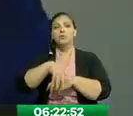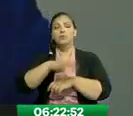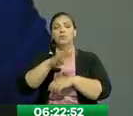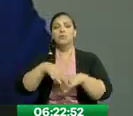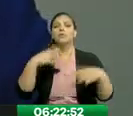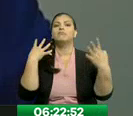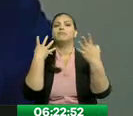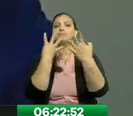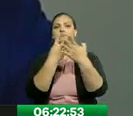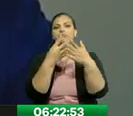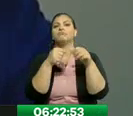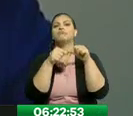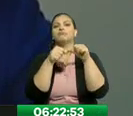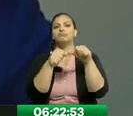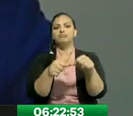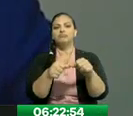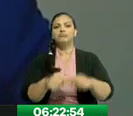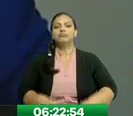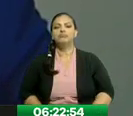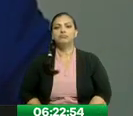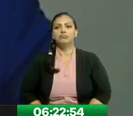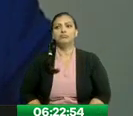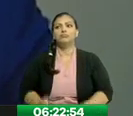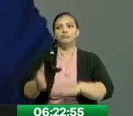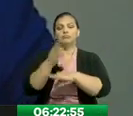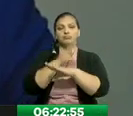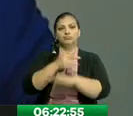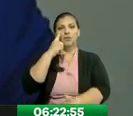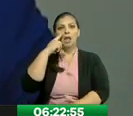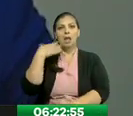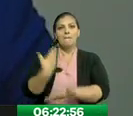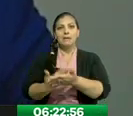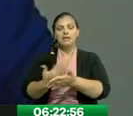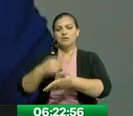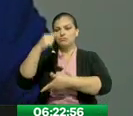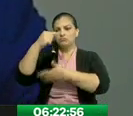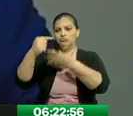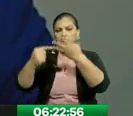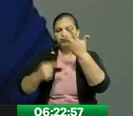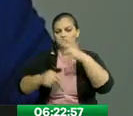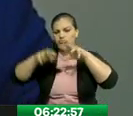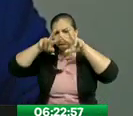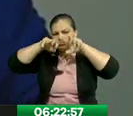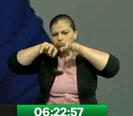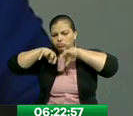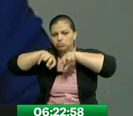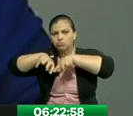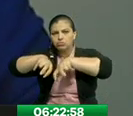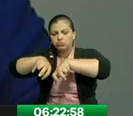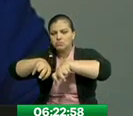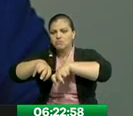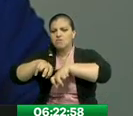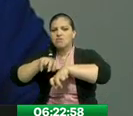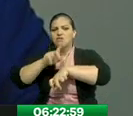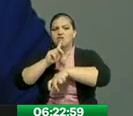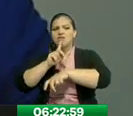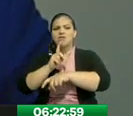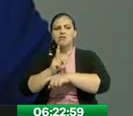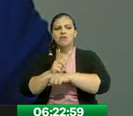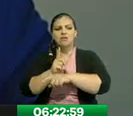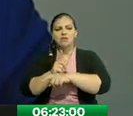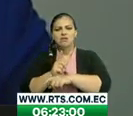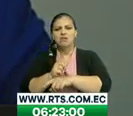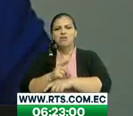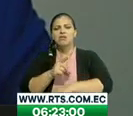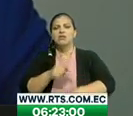El Tribunal Penal, al momento de dictar su fallo, determinó que todas las pruebas presentadas por la acusación particular, así como por